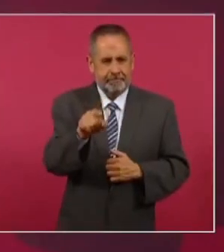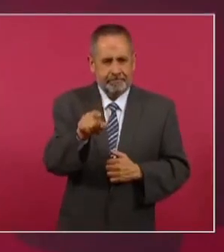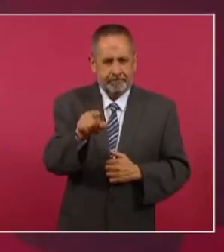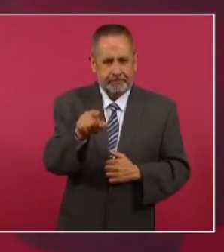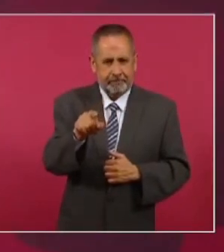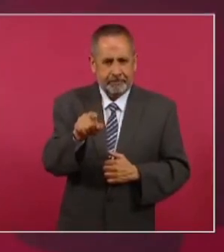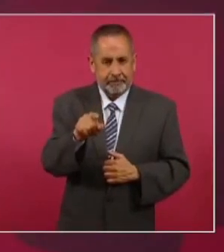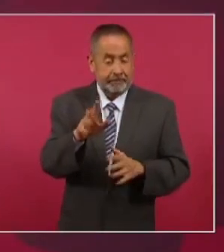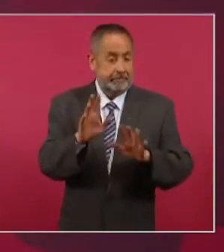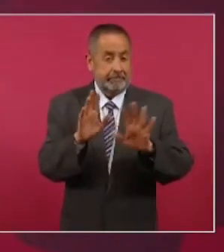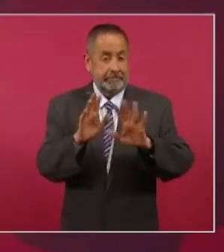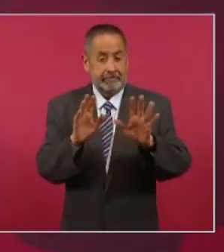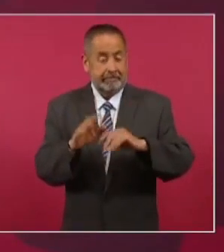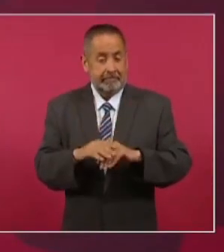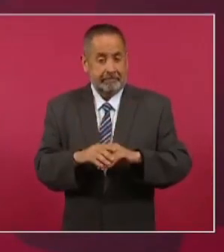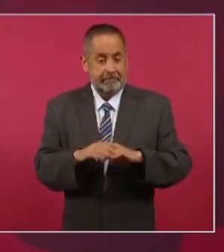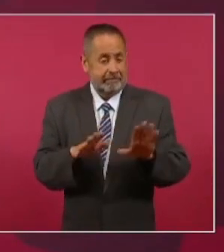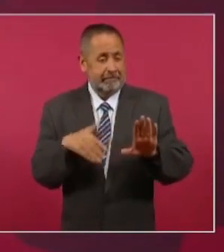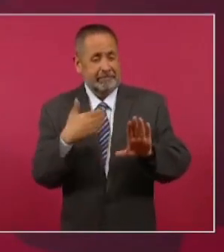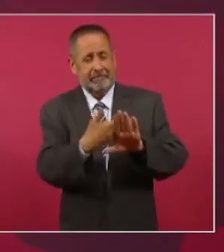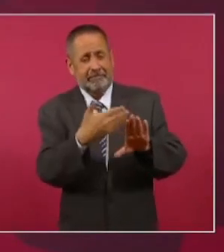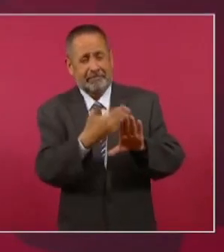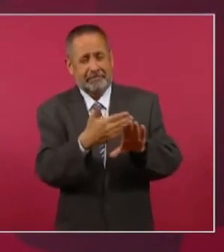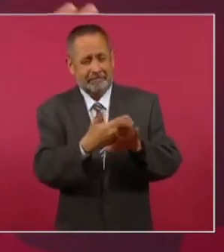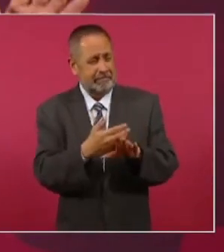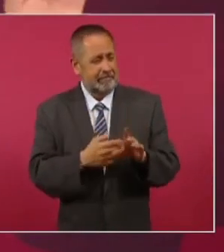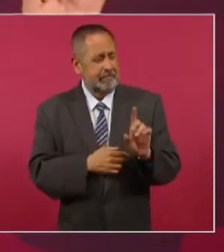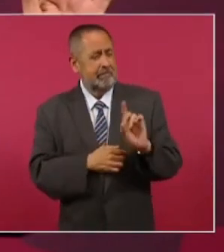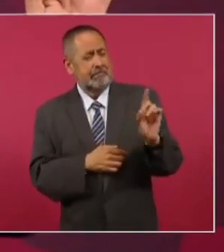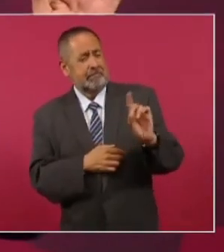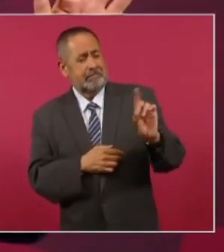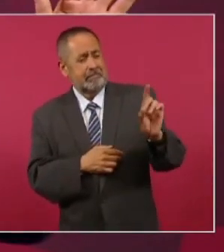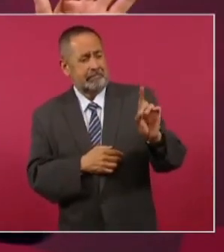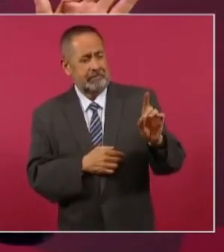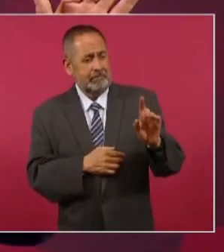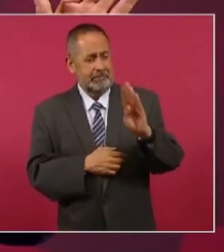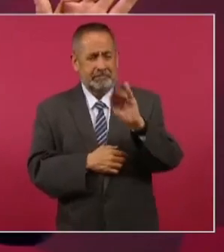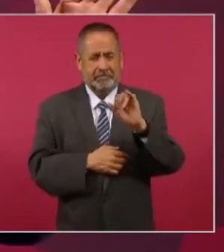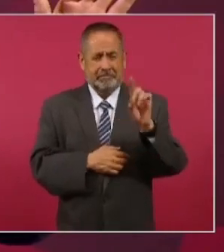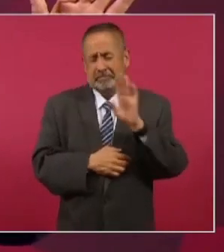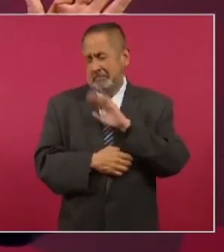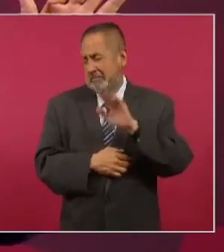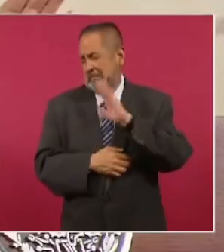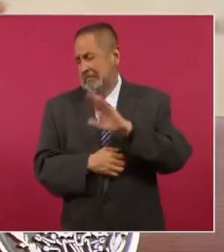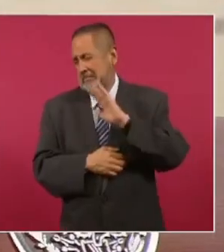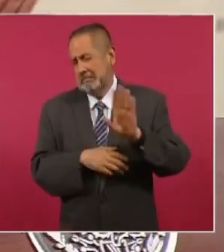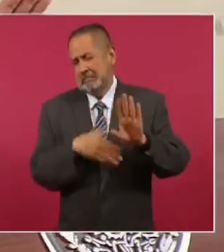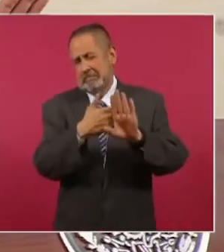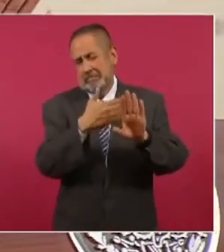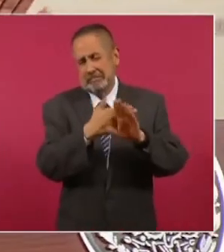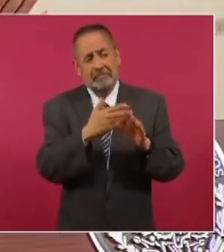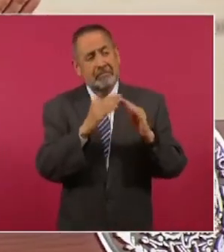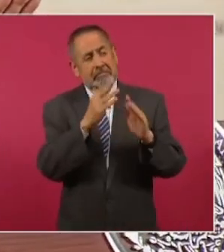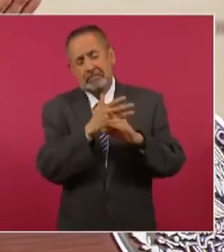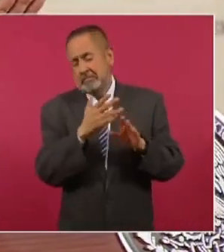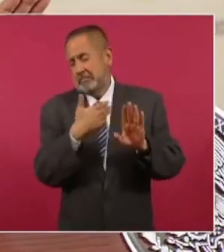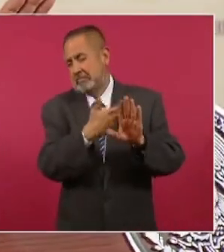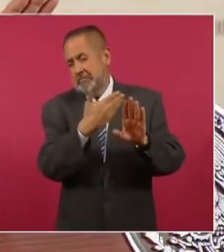y está muy mal todo lo que hace el presidente Biden la Casa Blanca